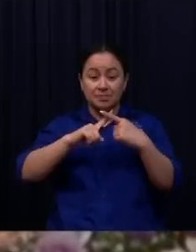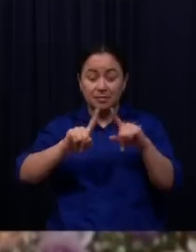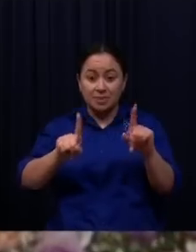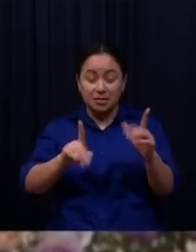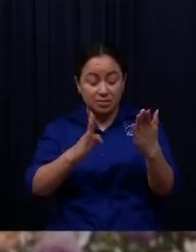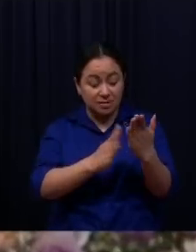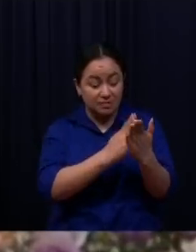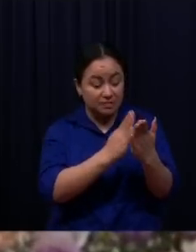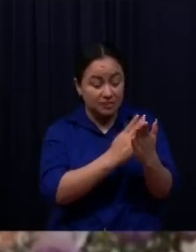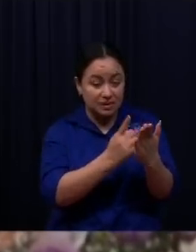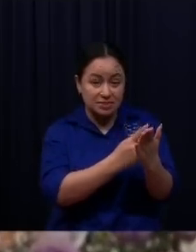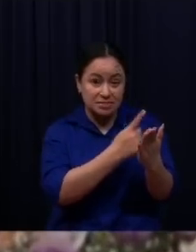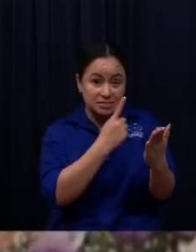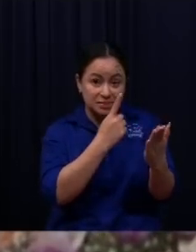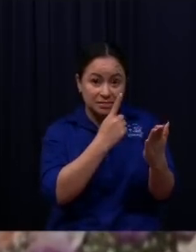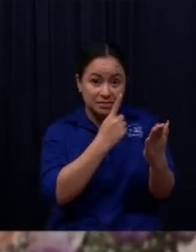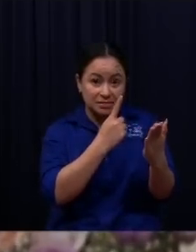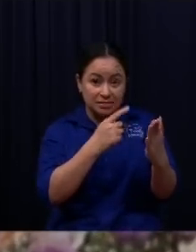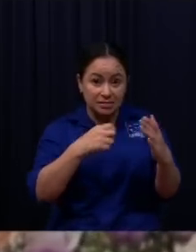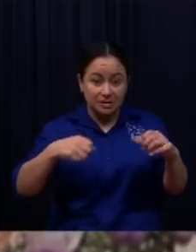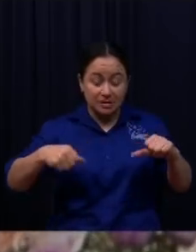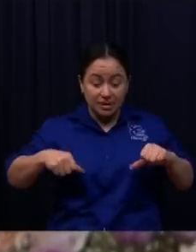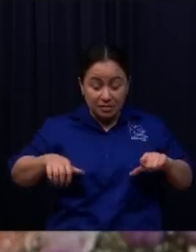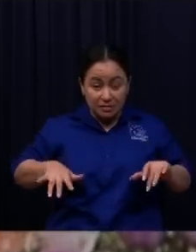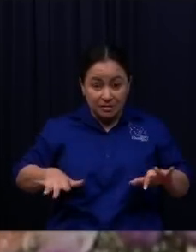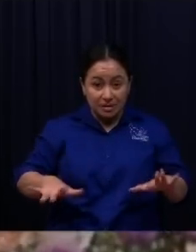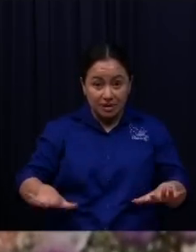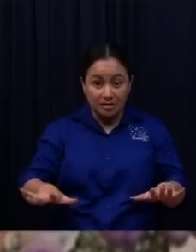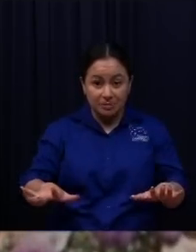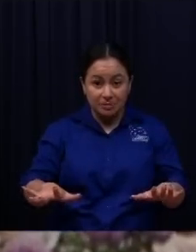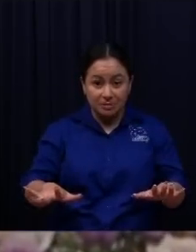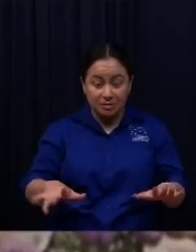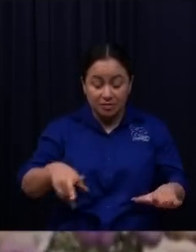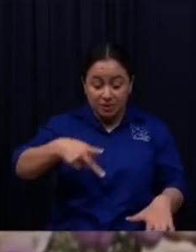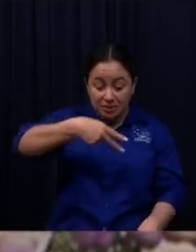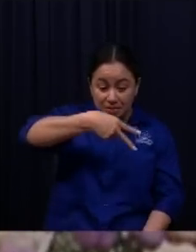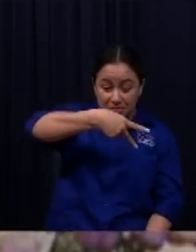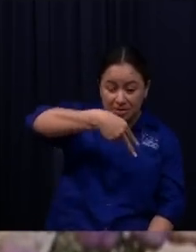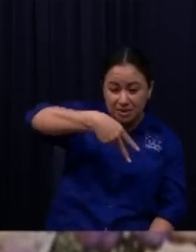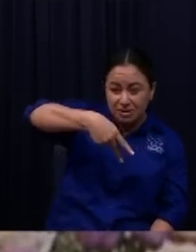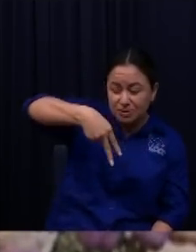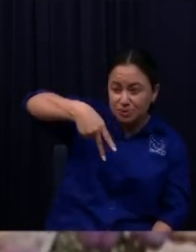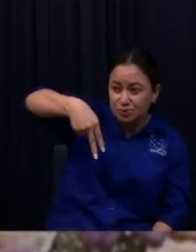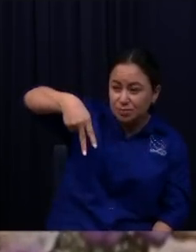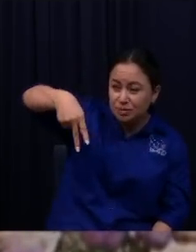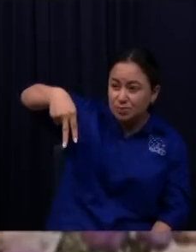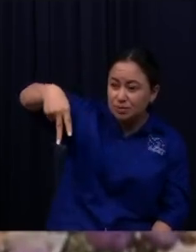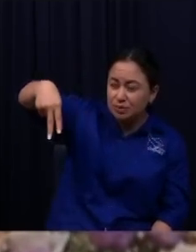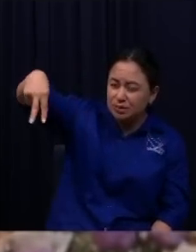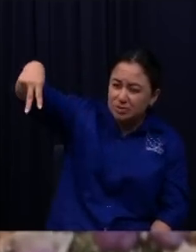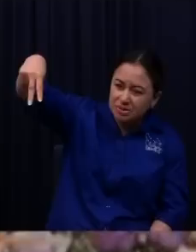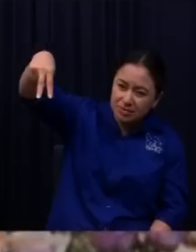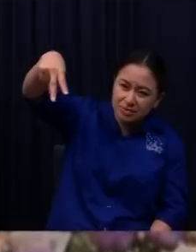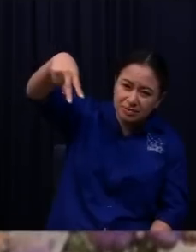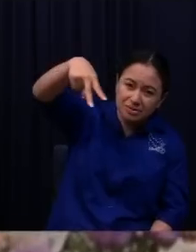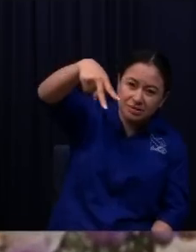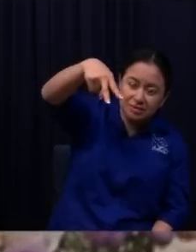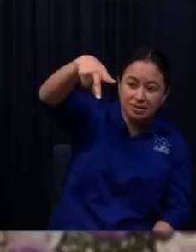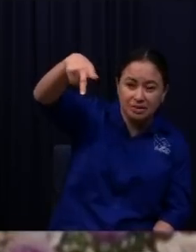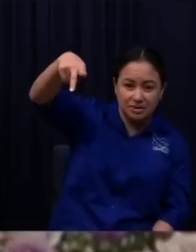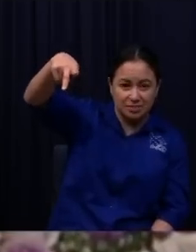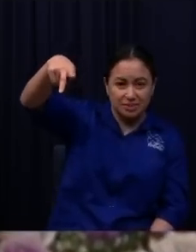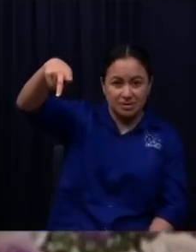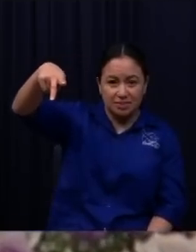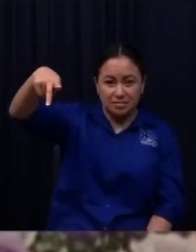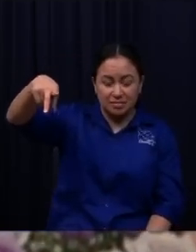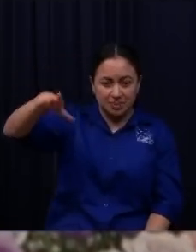él se fue caminando todo lo que Dios le había dado. Es como que si a usted le dijeran: esta finca es suya, pero